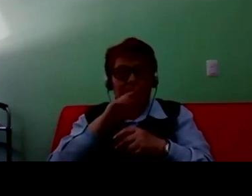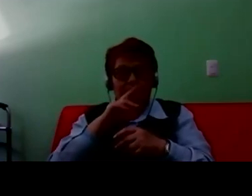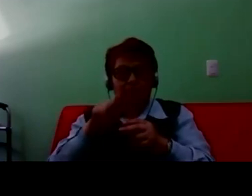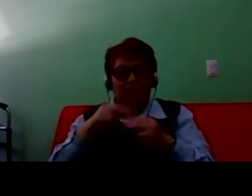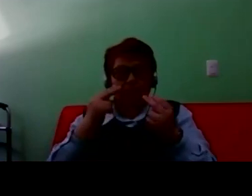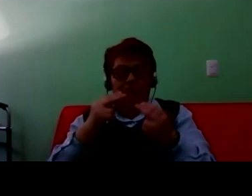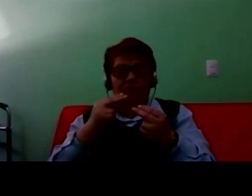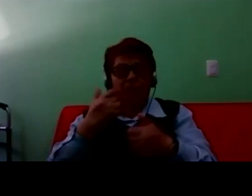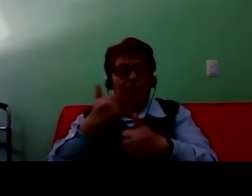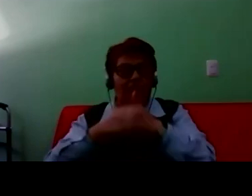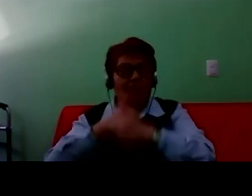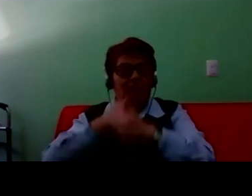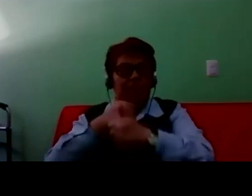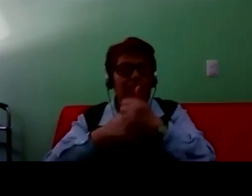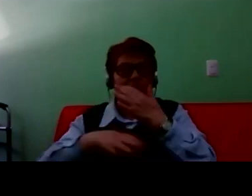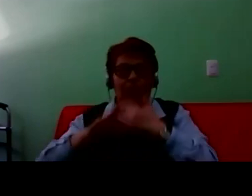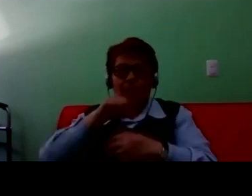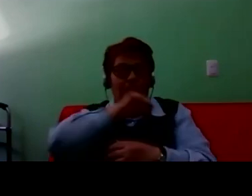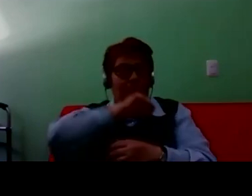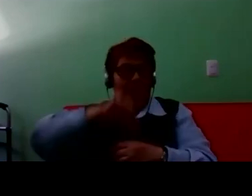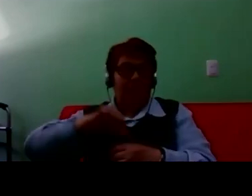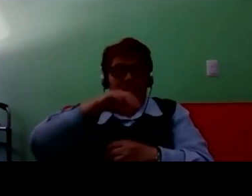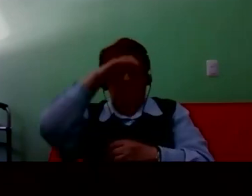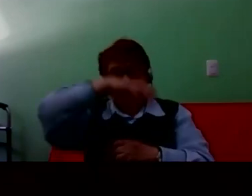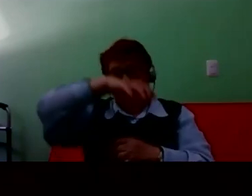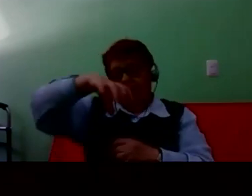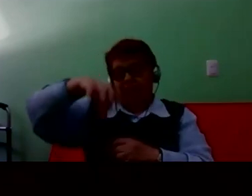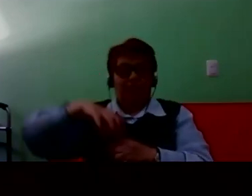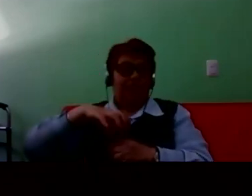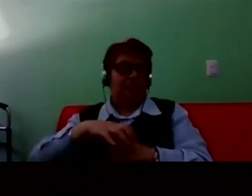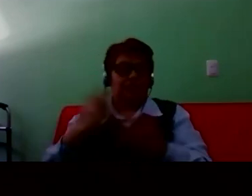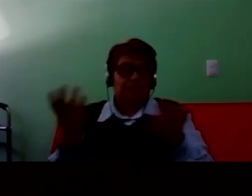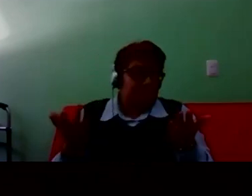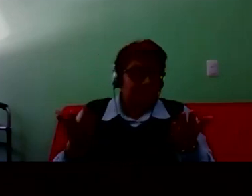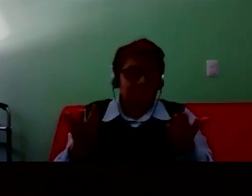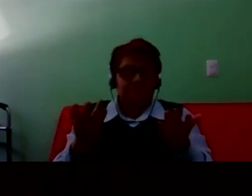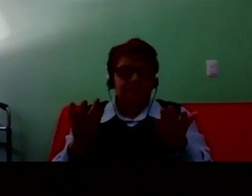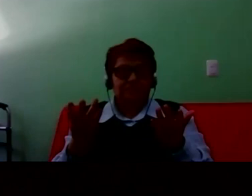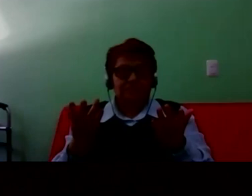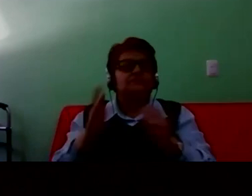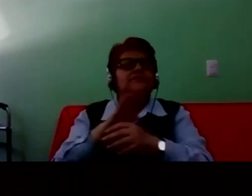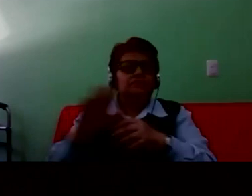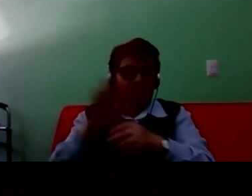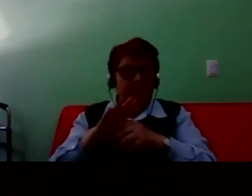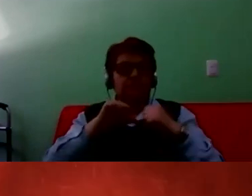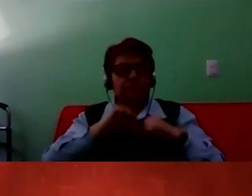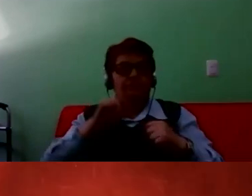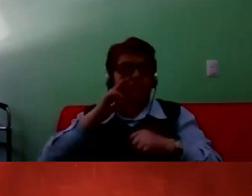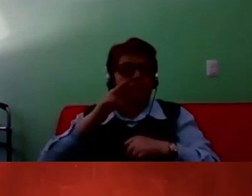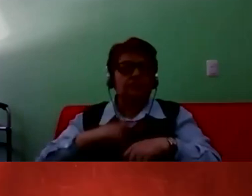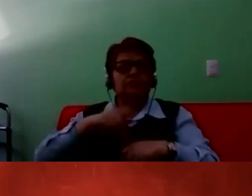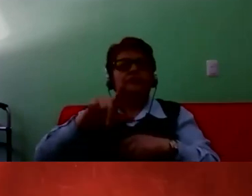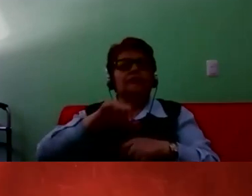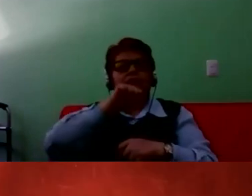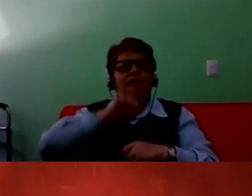las competencias con las alcaldías. No toma en cuenta tampoco cuáles son las facultades de las alcaldías y